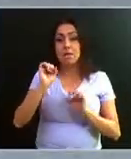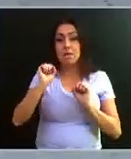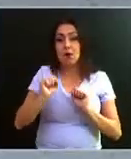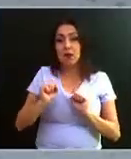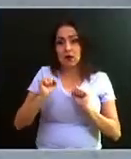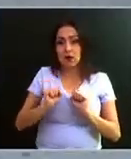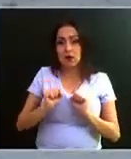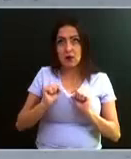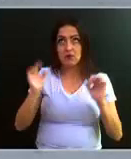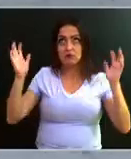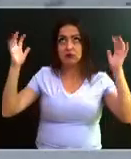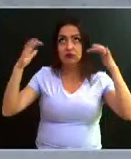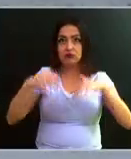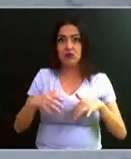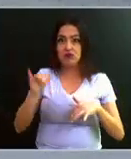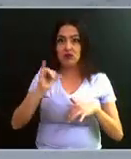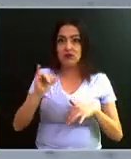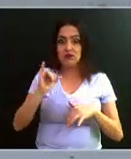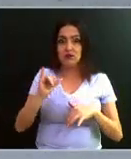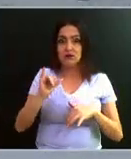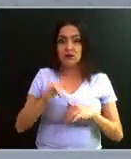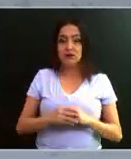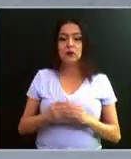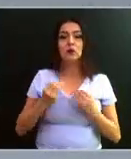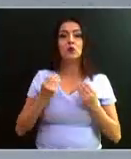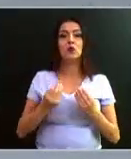haber deslizamientos, así como también estar